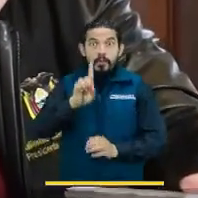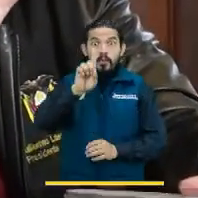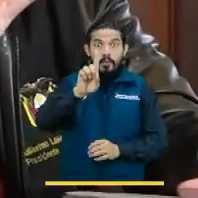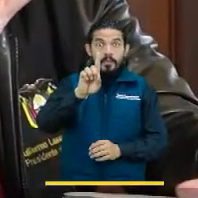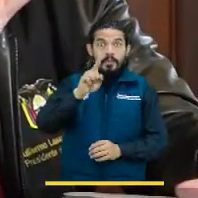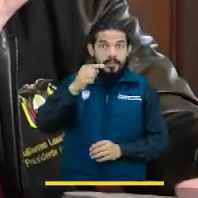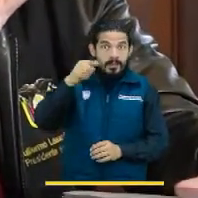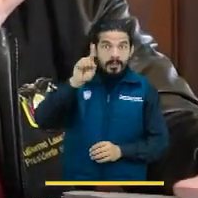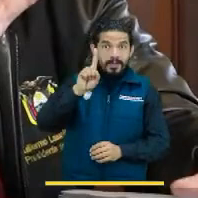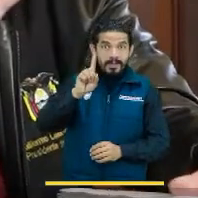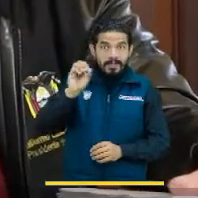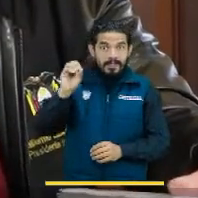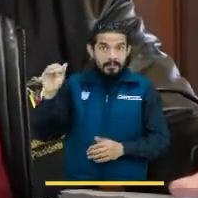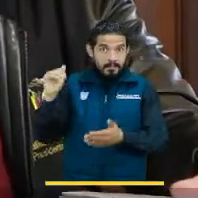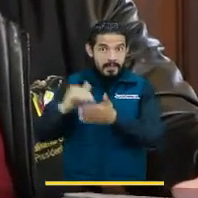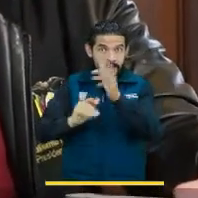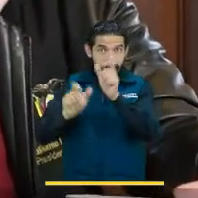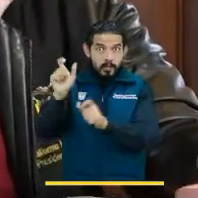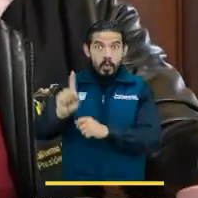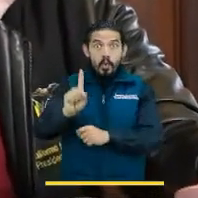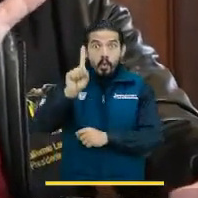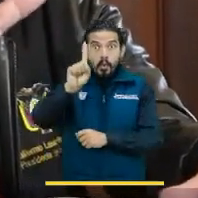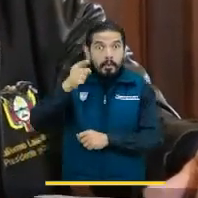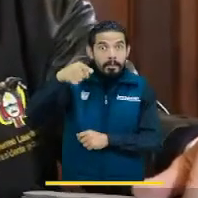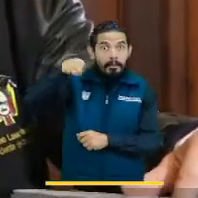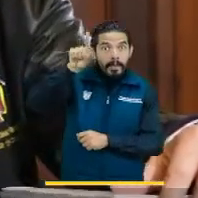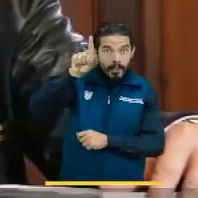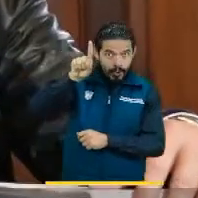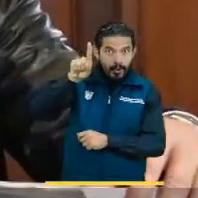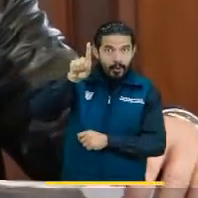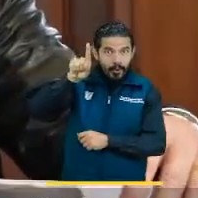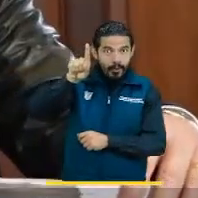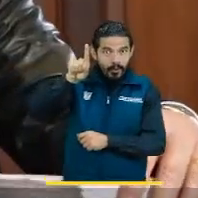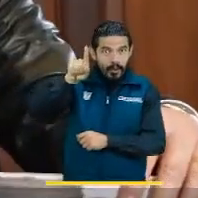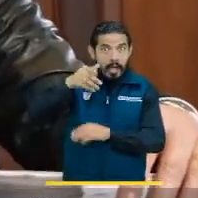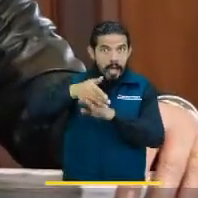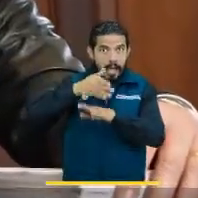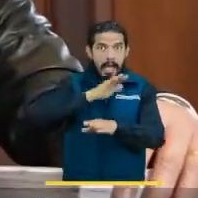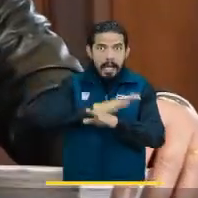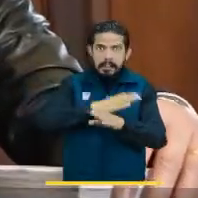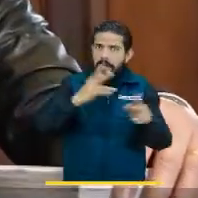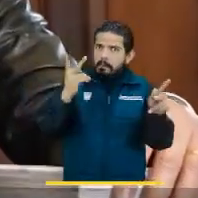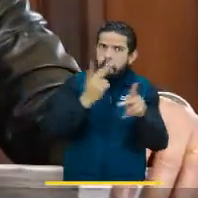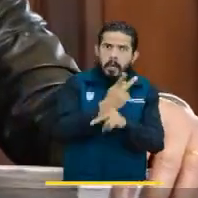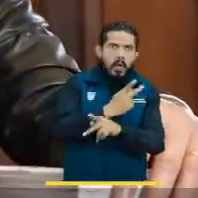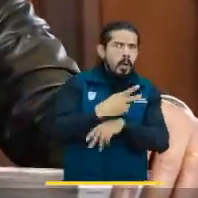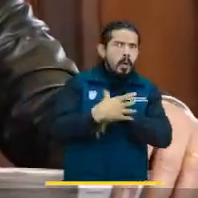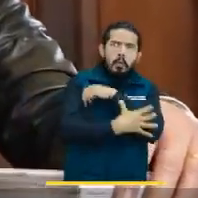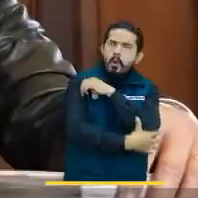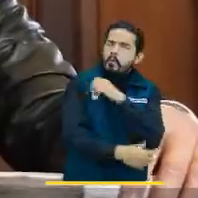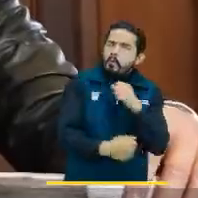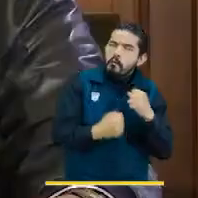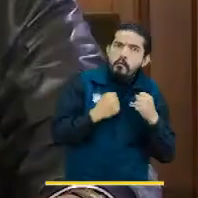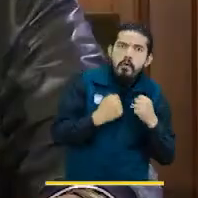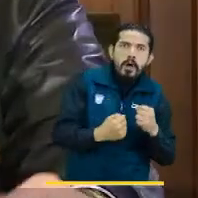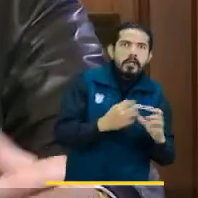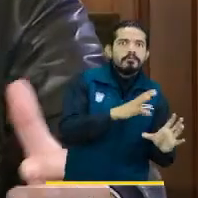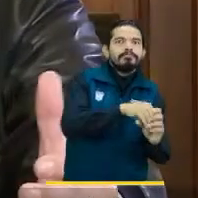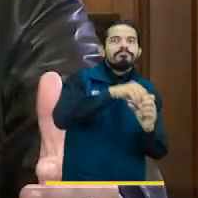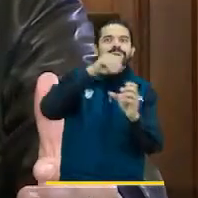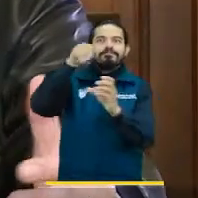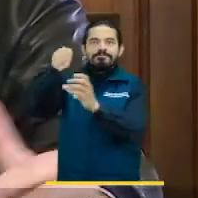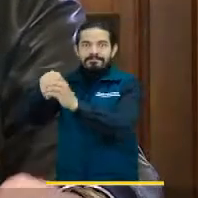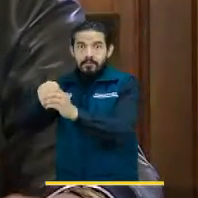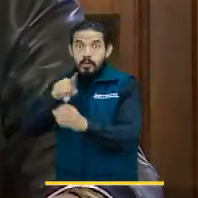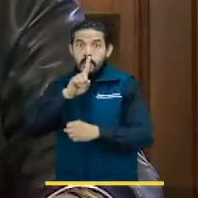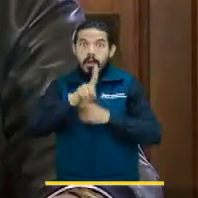1.100.000 personas, 1.000.000 estaban en la pobreza extrema. En un año